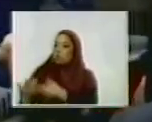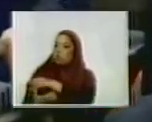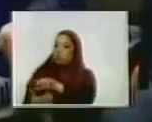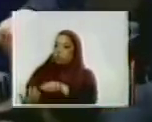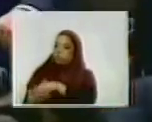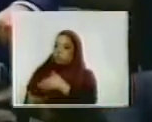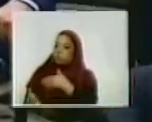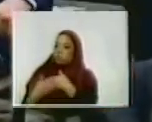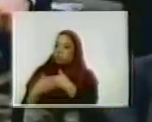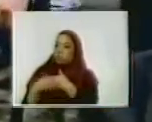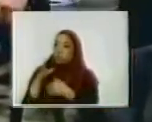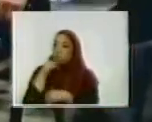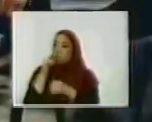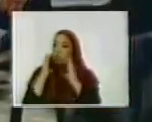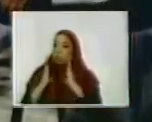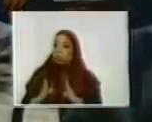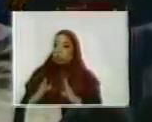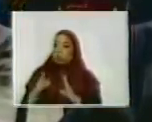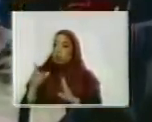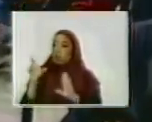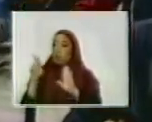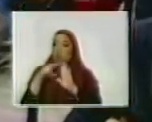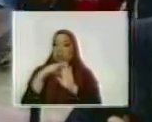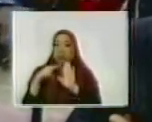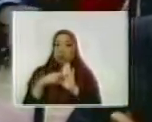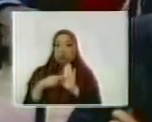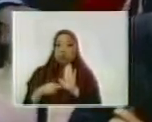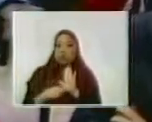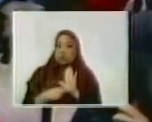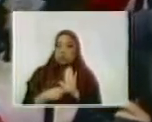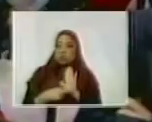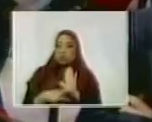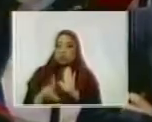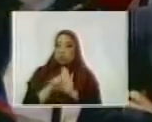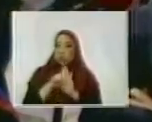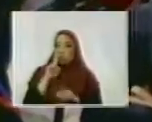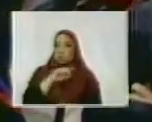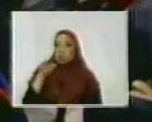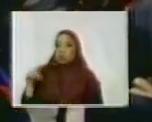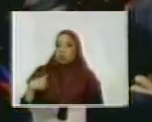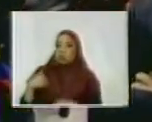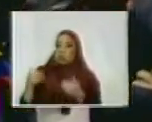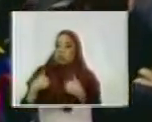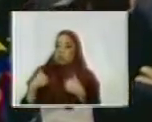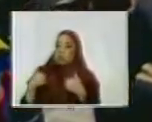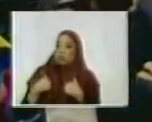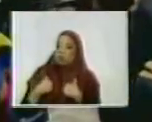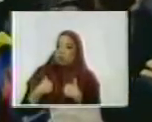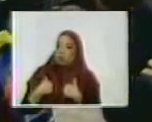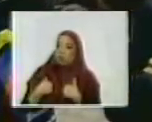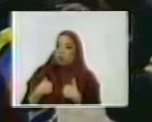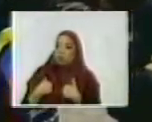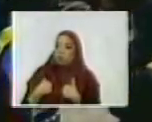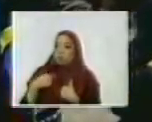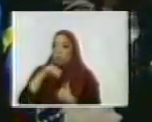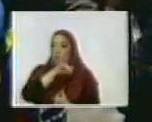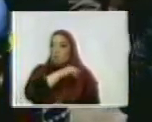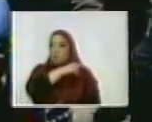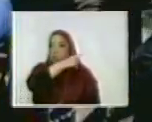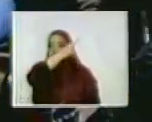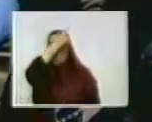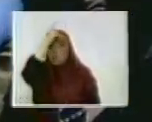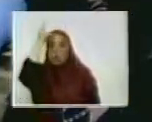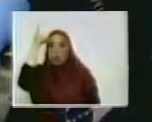anacrónico, inhumano, ilegal, al cual nos somete el señor Donald Trump y